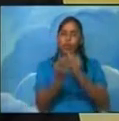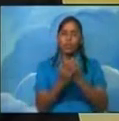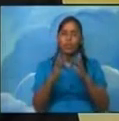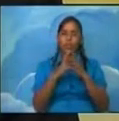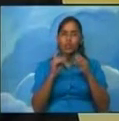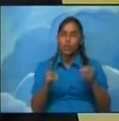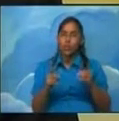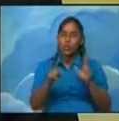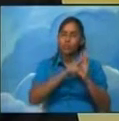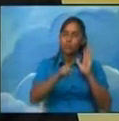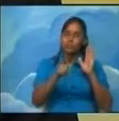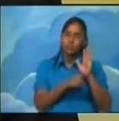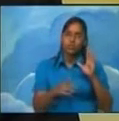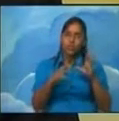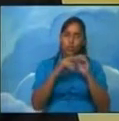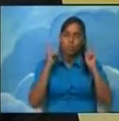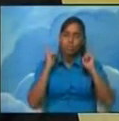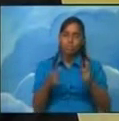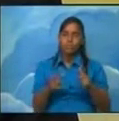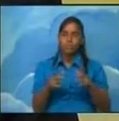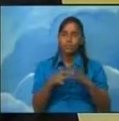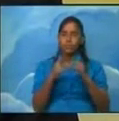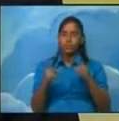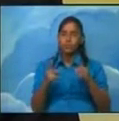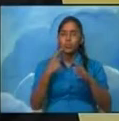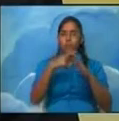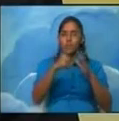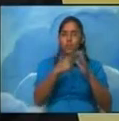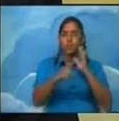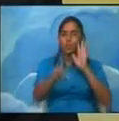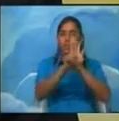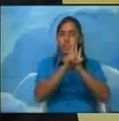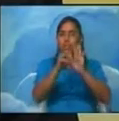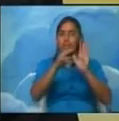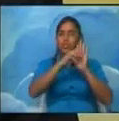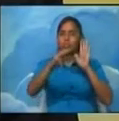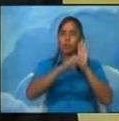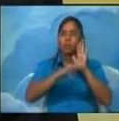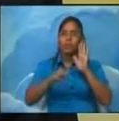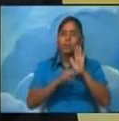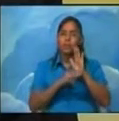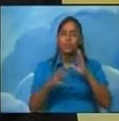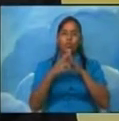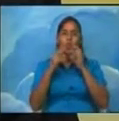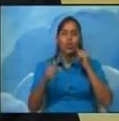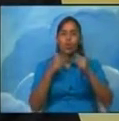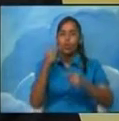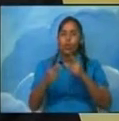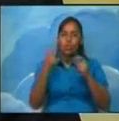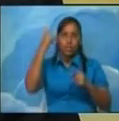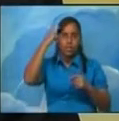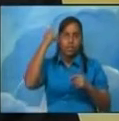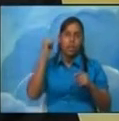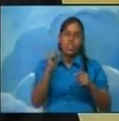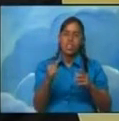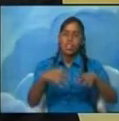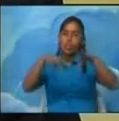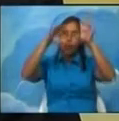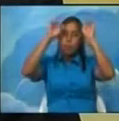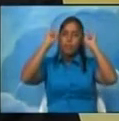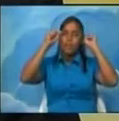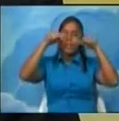ordenanzas, sus estatutos, sus decretos y sus mandamientos todos los días. Y comprended